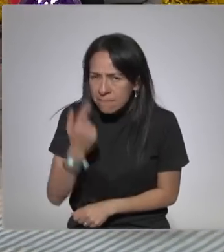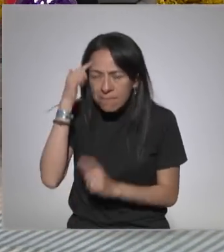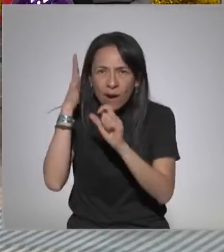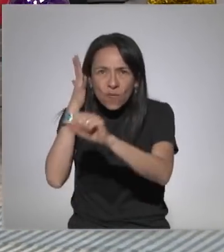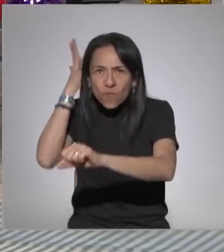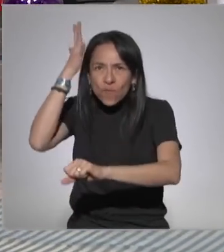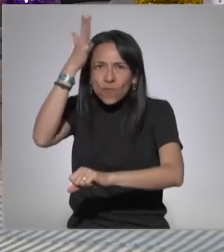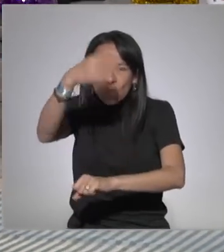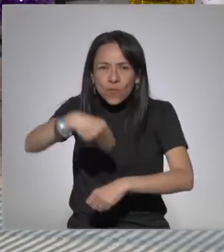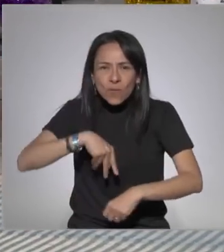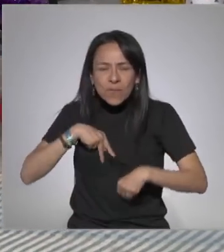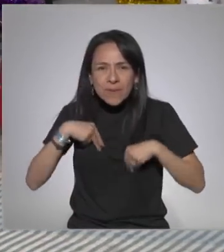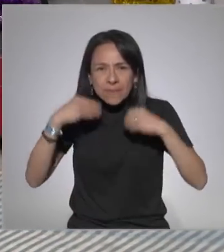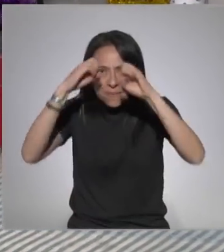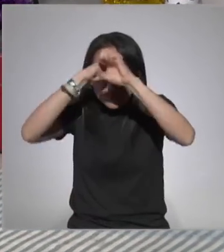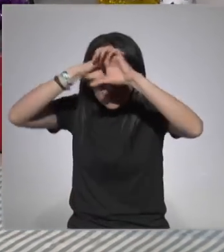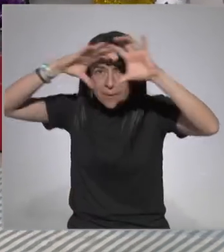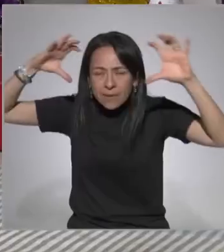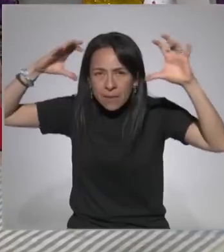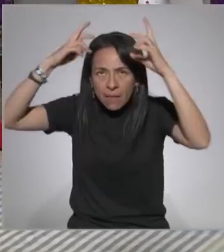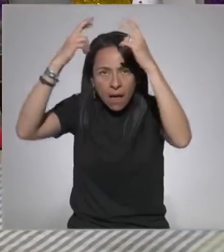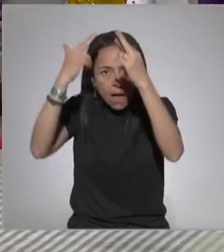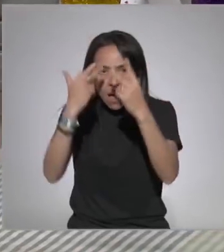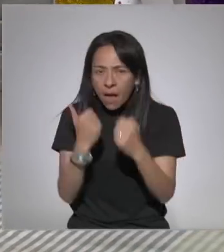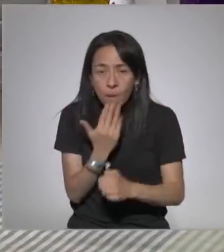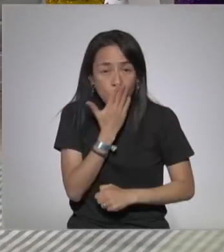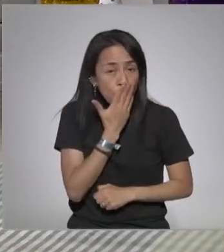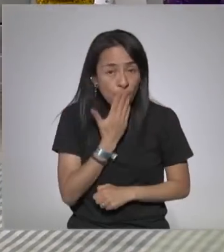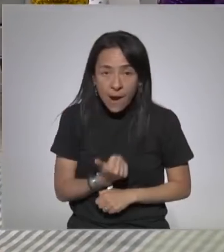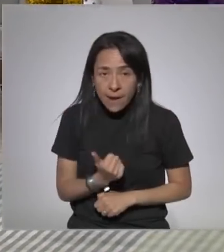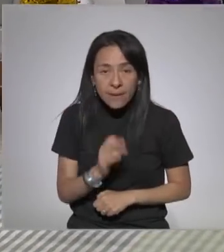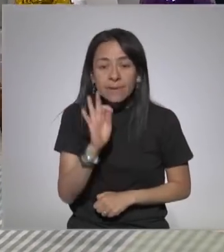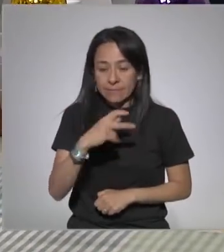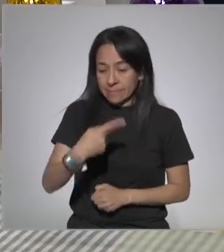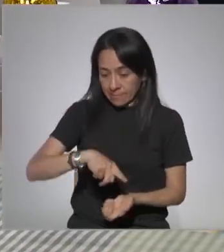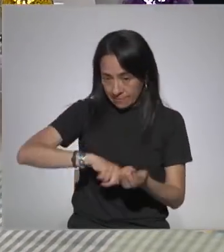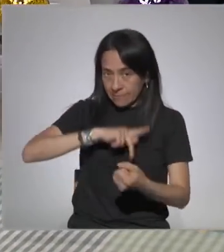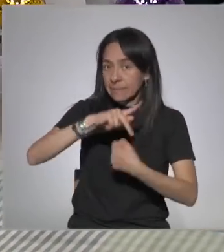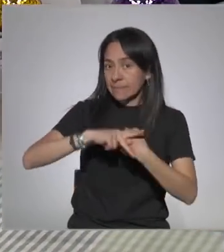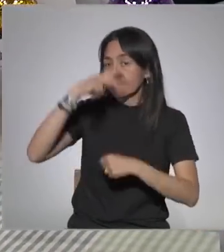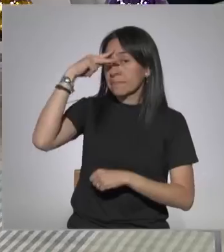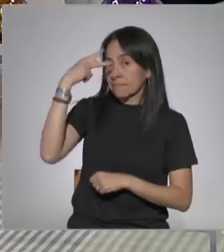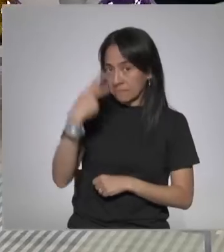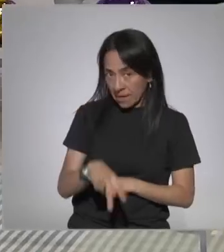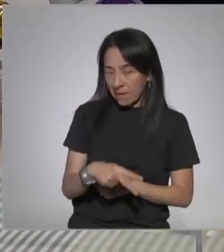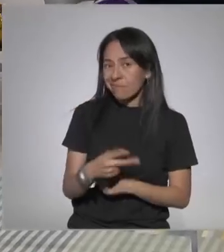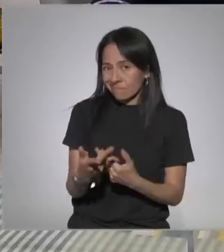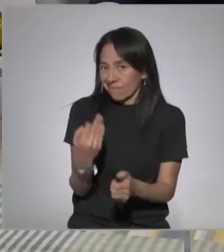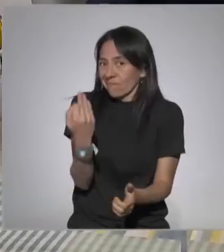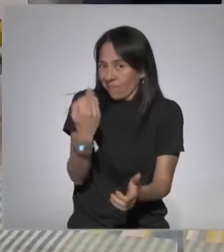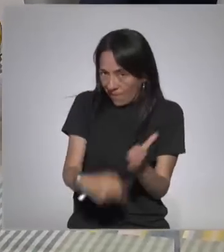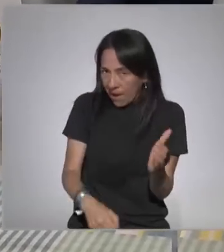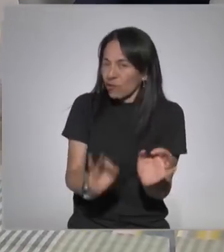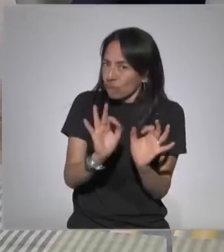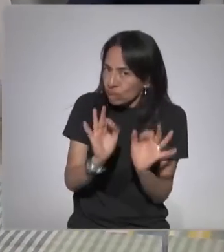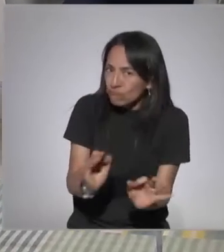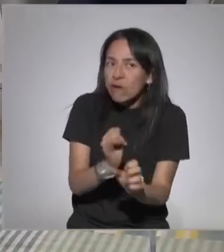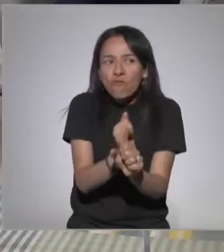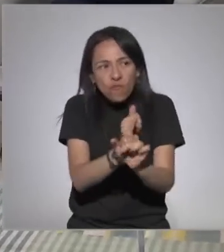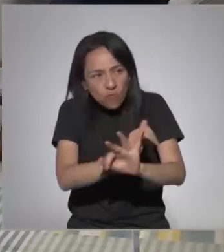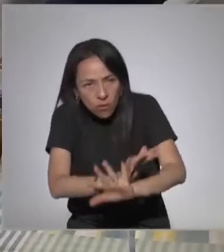situación, posiblemente aquí en nuestro México, pudiéramos decir que no hay la información suficiente ni el